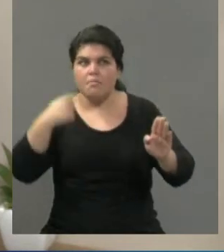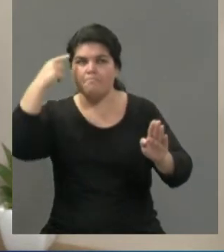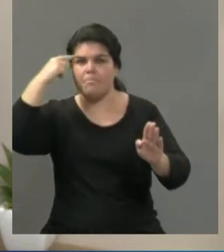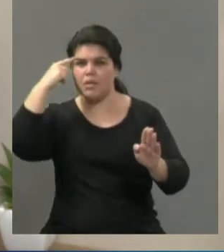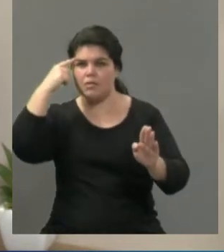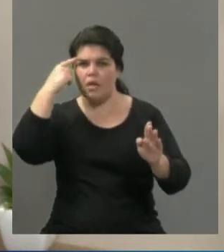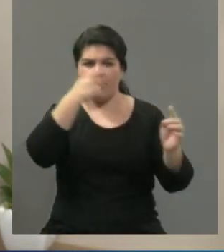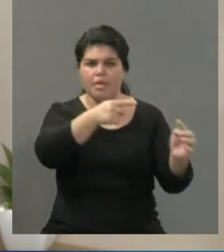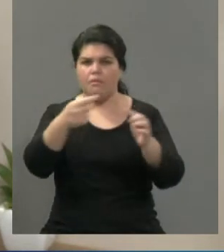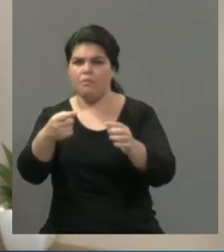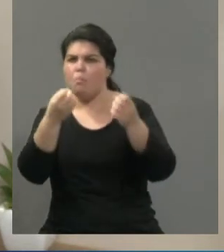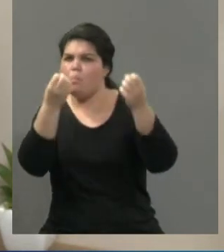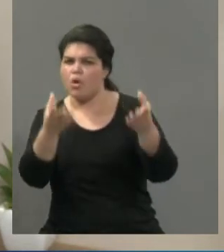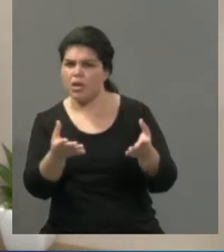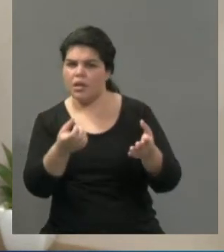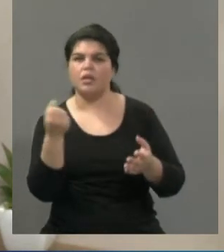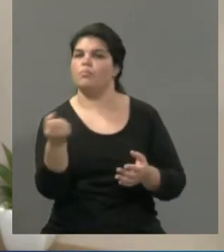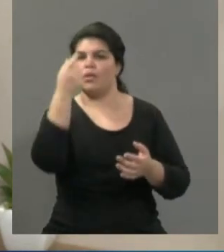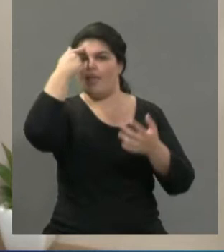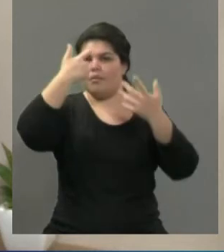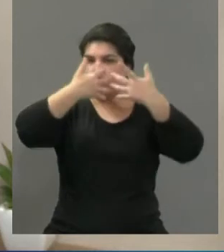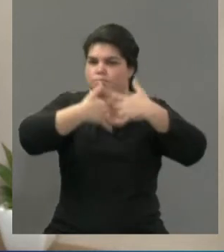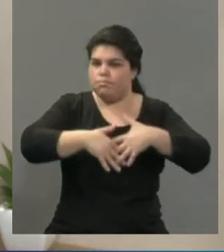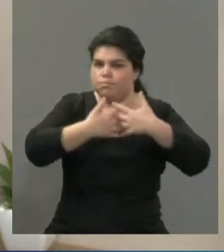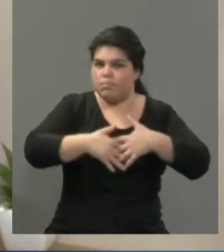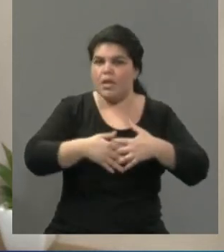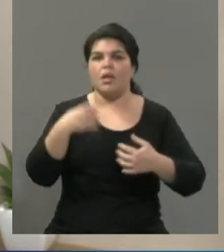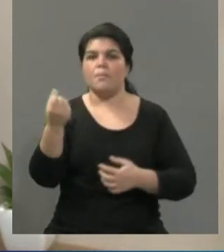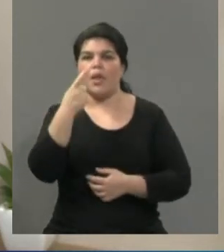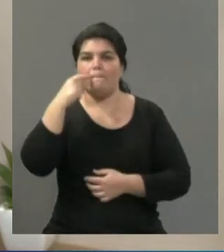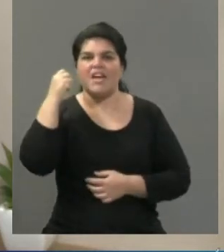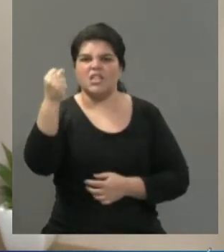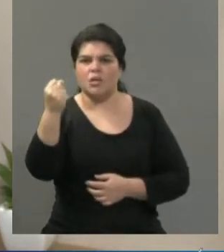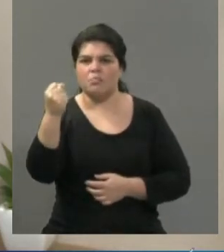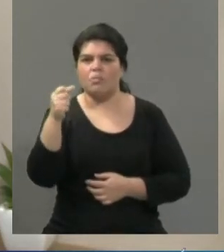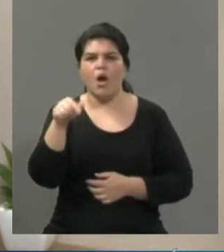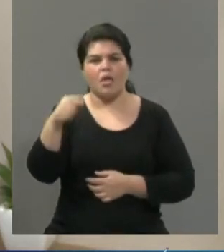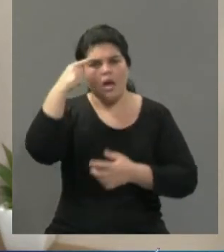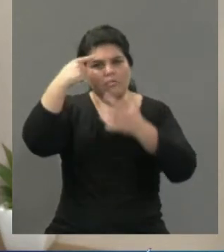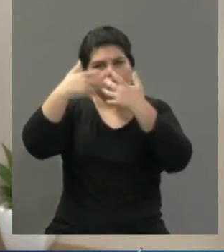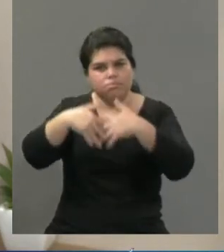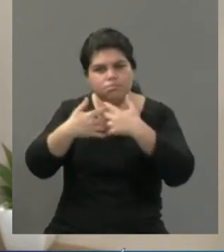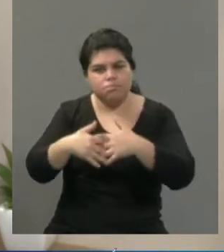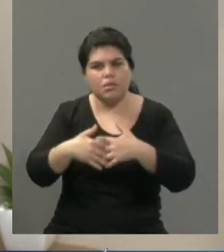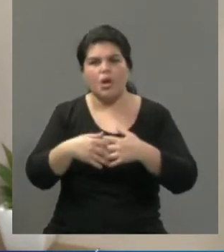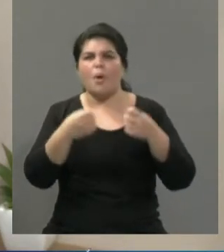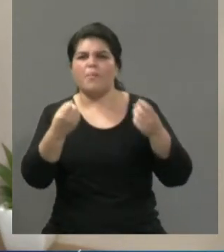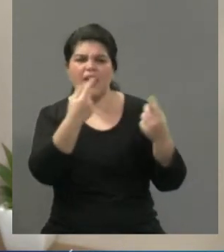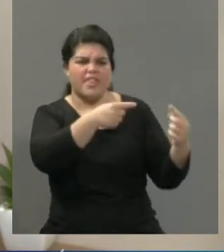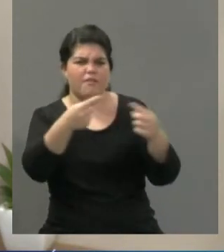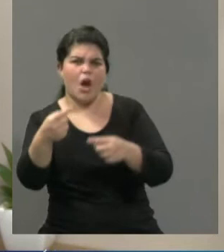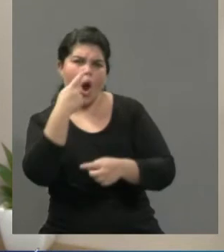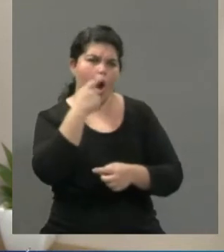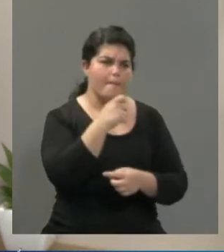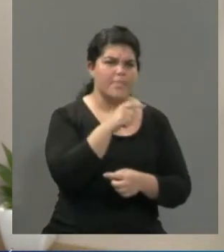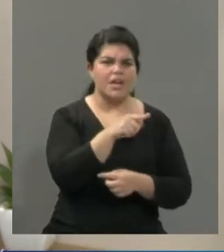Esto es una forma de reflexionar sobre el machismo, sobre el patriarcado, sobre el sexismo. ¿Por qué hacemos estas diferencias entre varones y mujeres? ¿Por qué